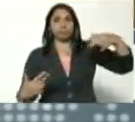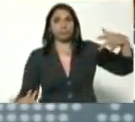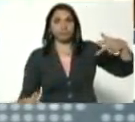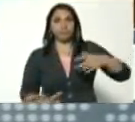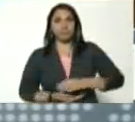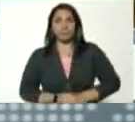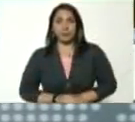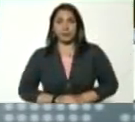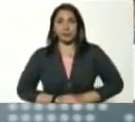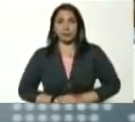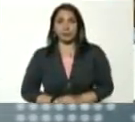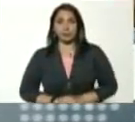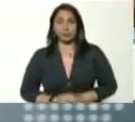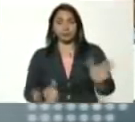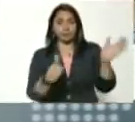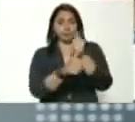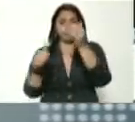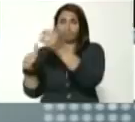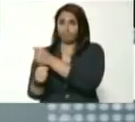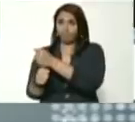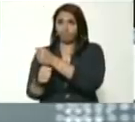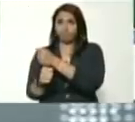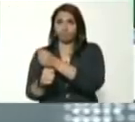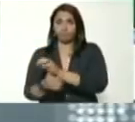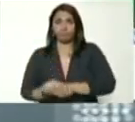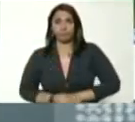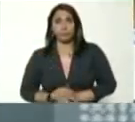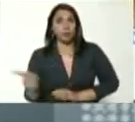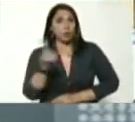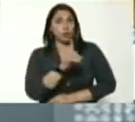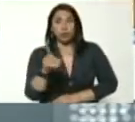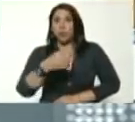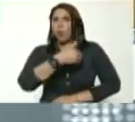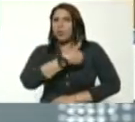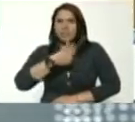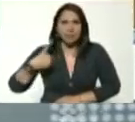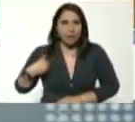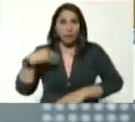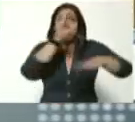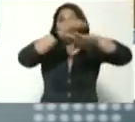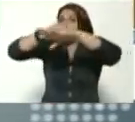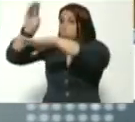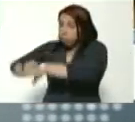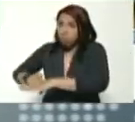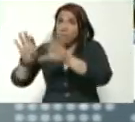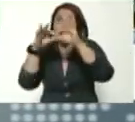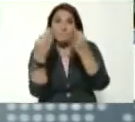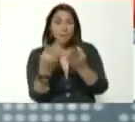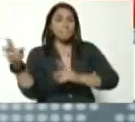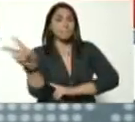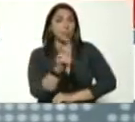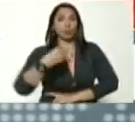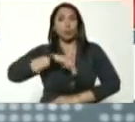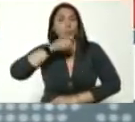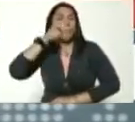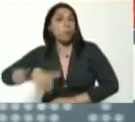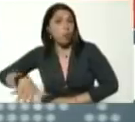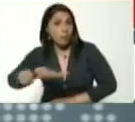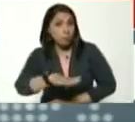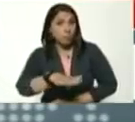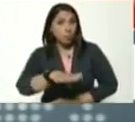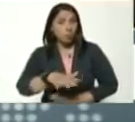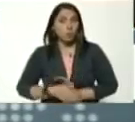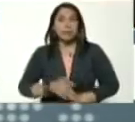afectado fuertemente. No quiero crear alarmismo en la familia venezolana, en nuestro pueblo,